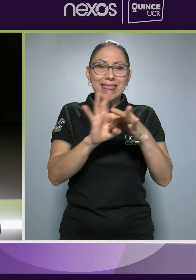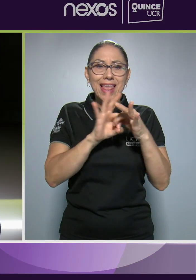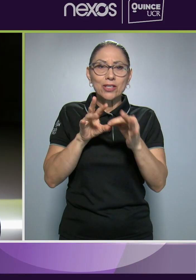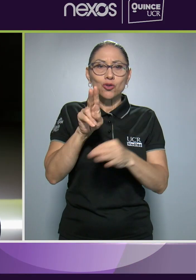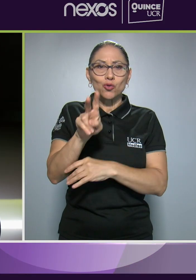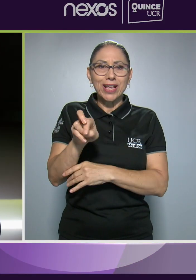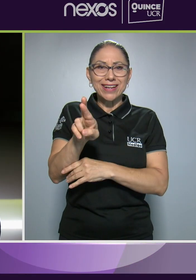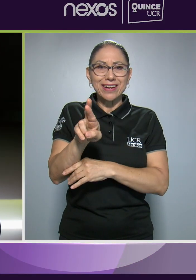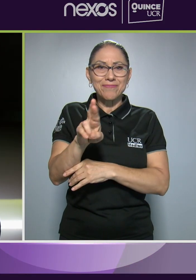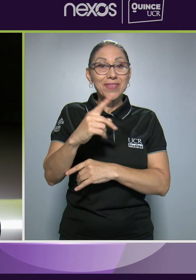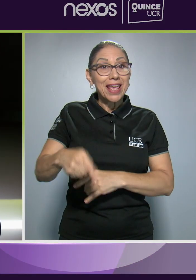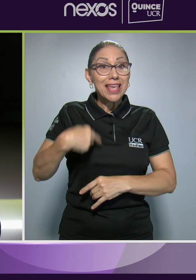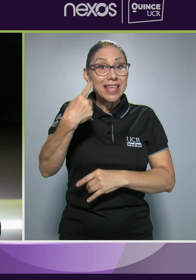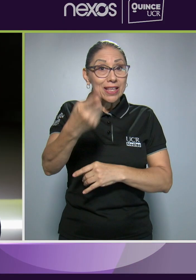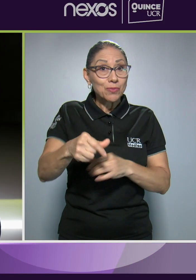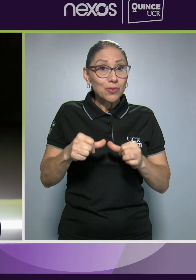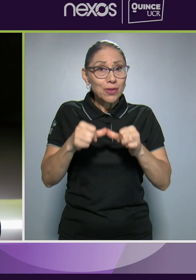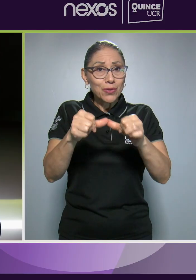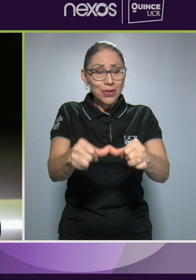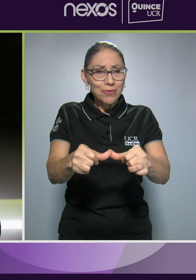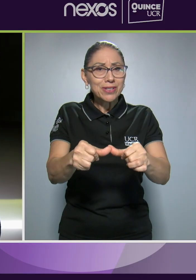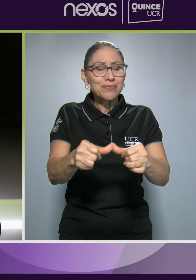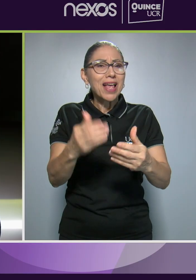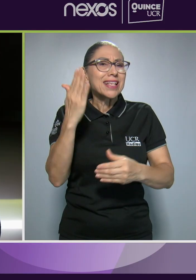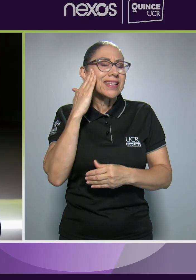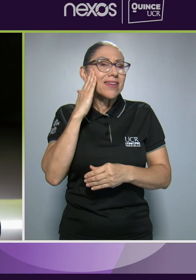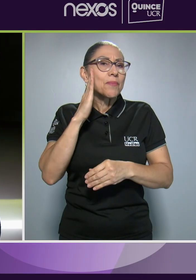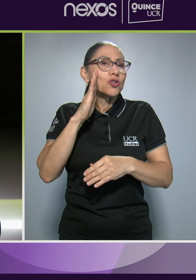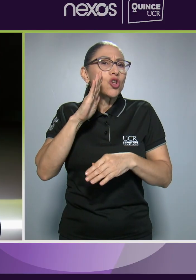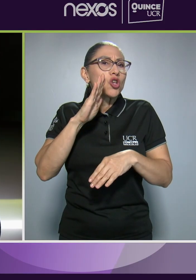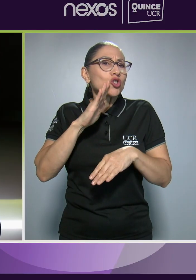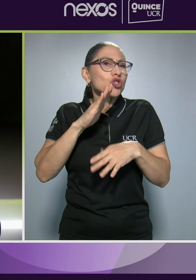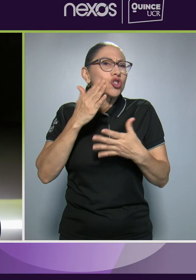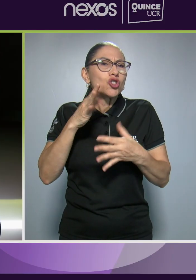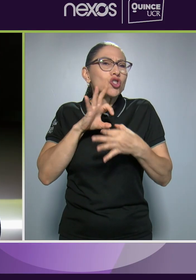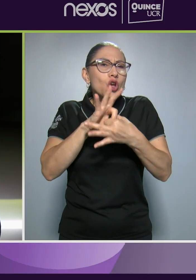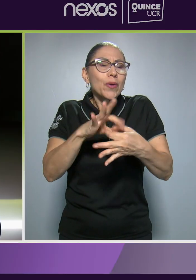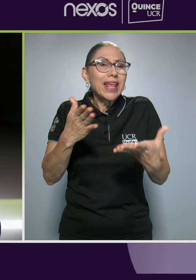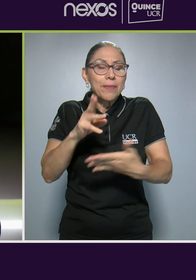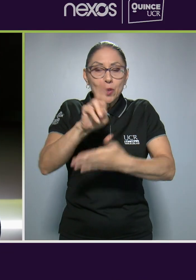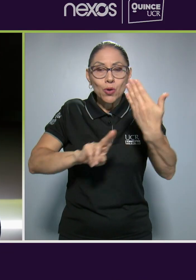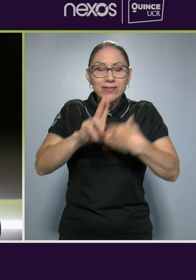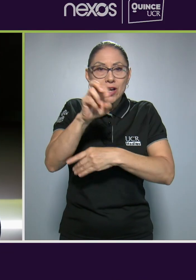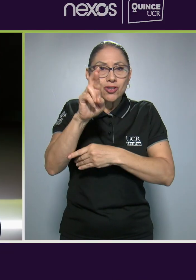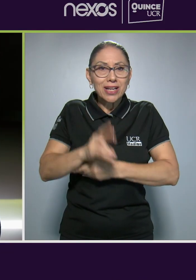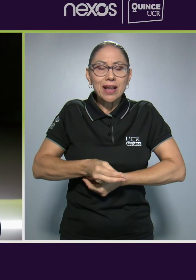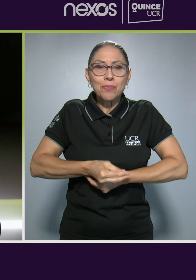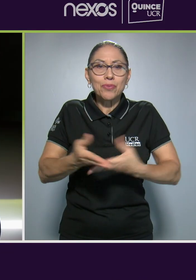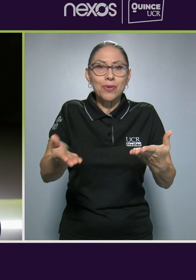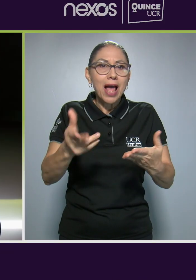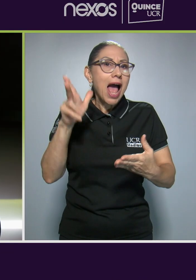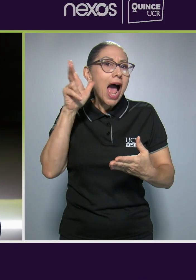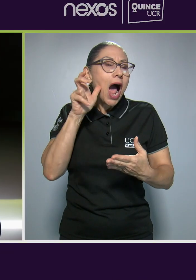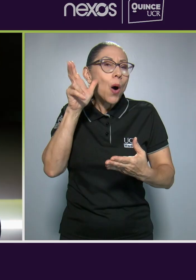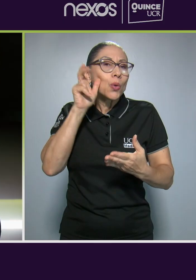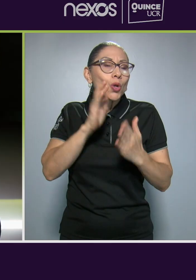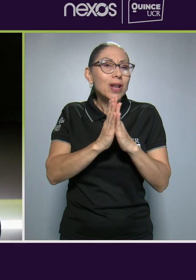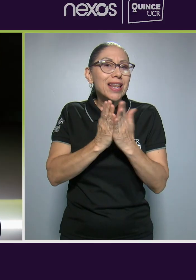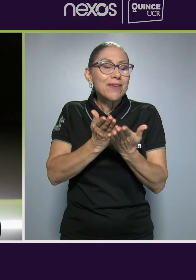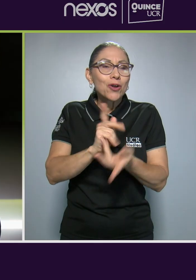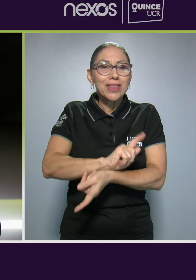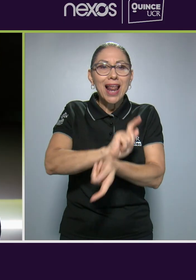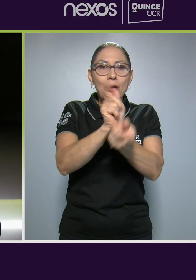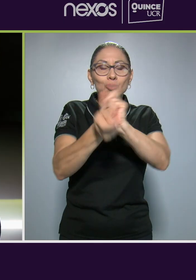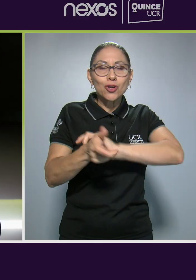Y cuando regresemos de esta pausa, conoceremos sobre el lanzamiento en la Universidad de Costa Rica del audiolibro Traducciones,